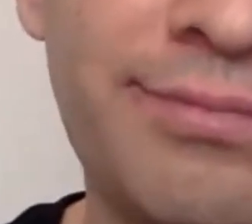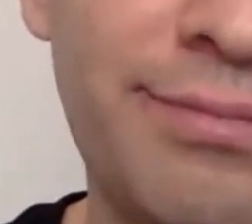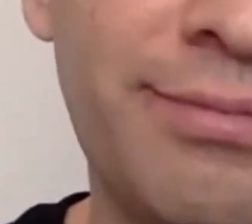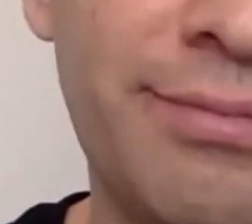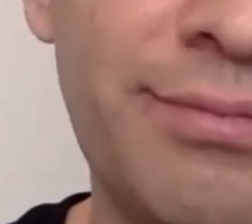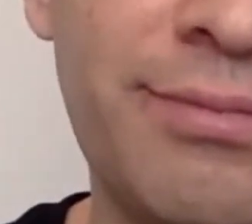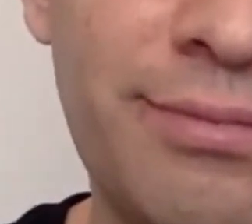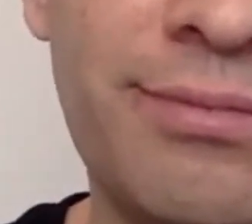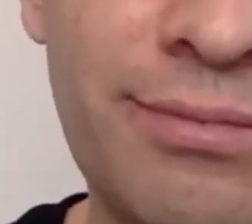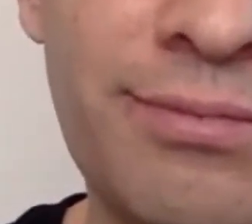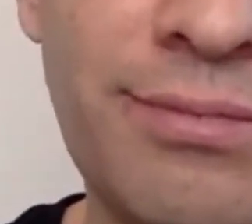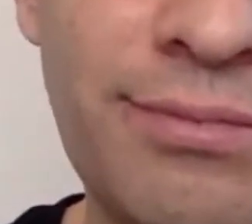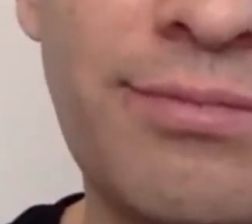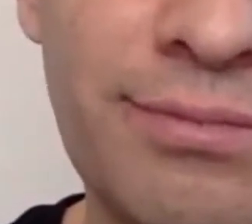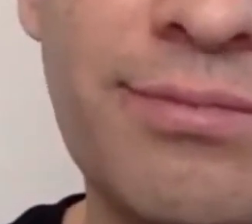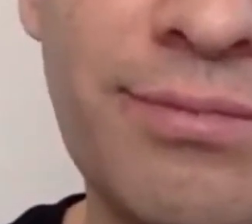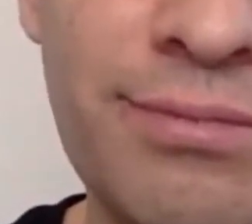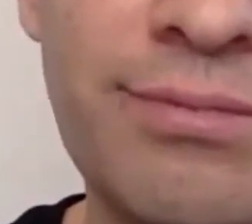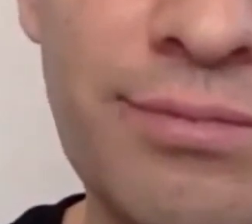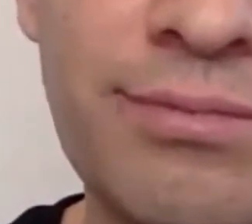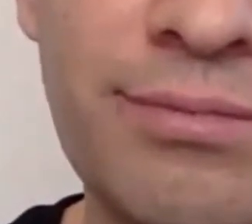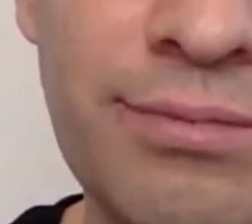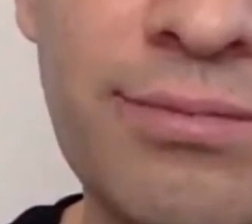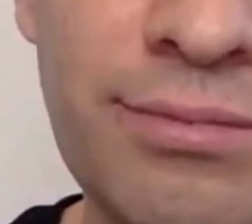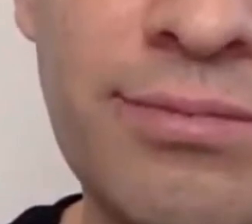maestro, Carlos.